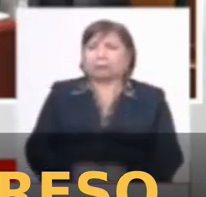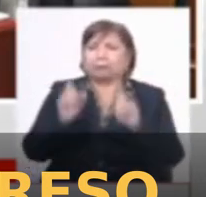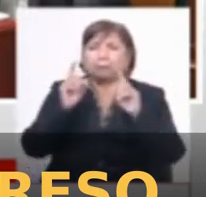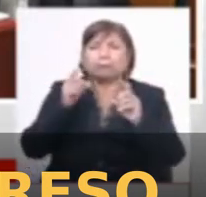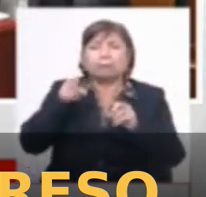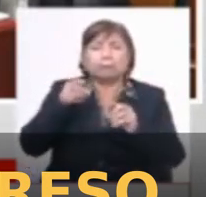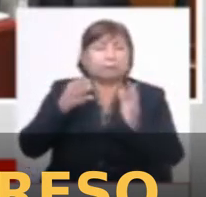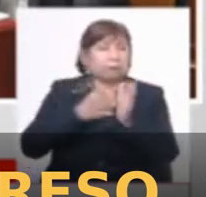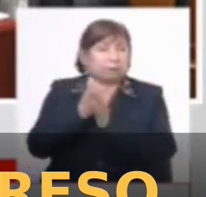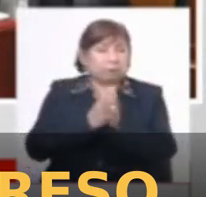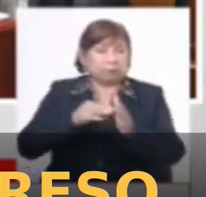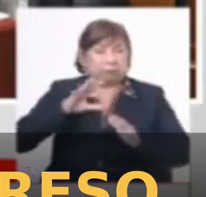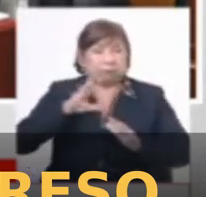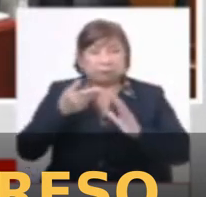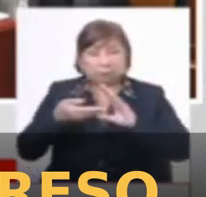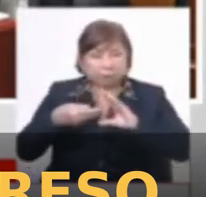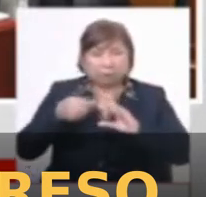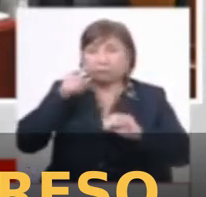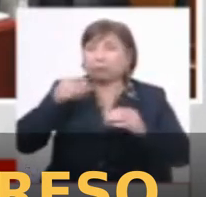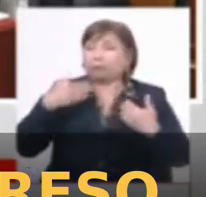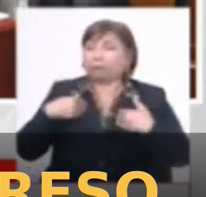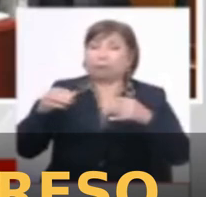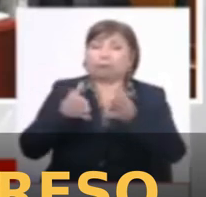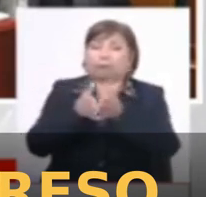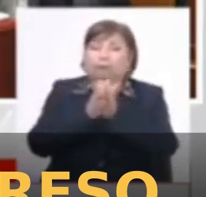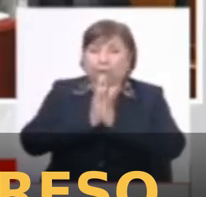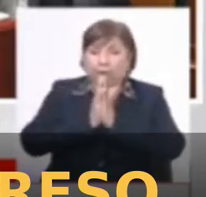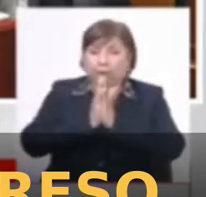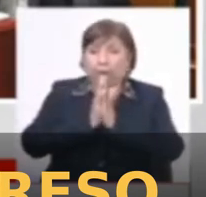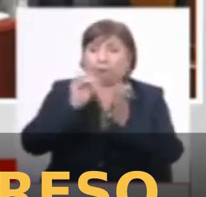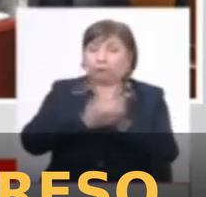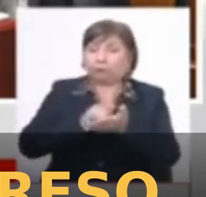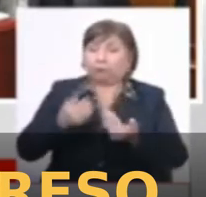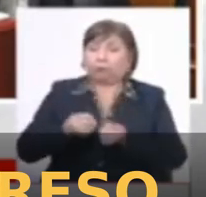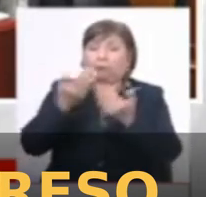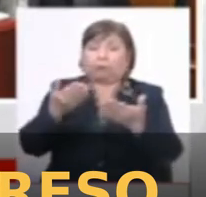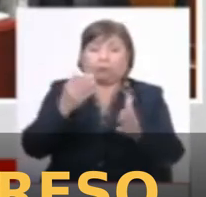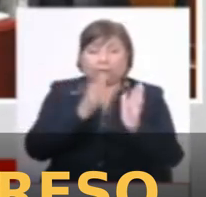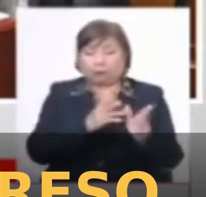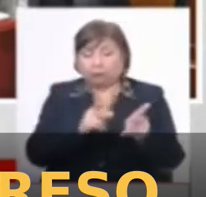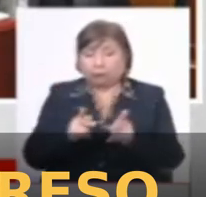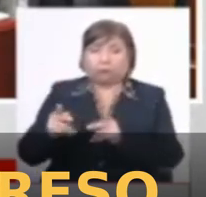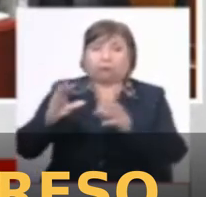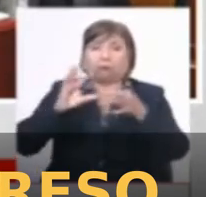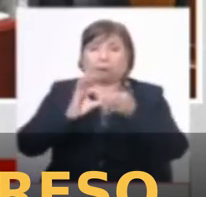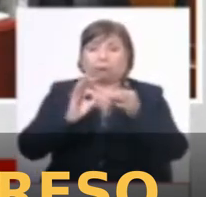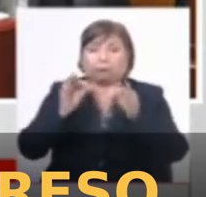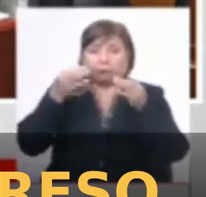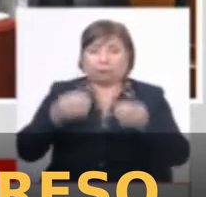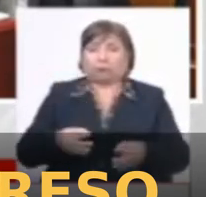de presuntos actos delictivos admitió solicitar y acceder al proceso especial de colaboración